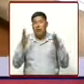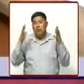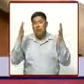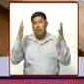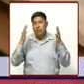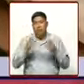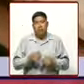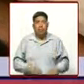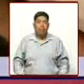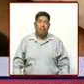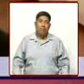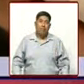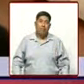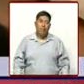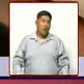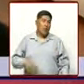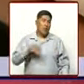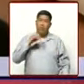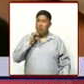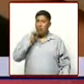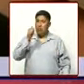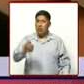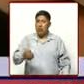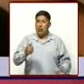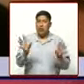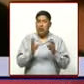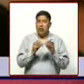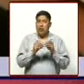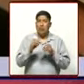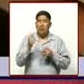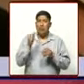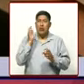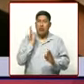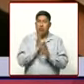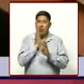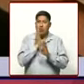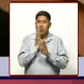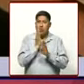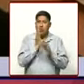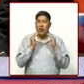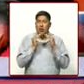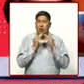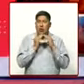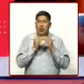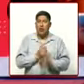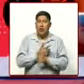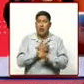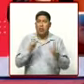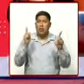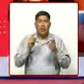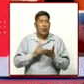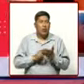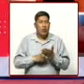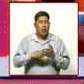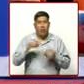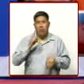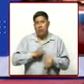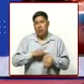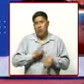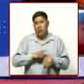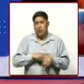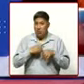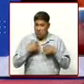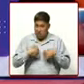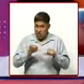blanco para el Tribunal Constitucional. Bueno, mañana tienen que reunirse a las 10 en punto, ¿verdad? En la Casa de la Libertad. Esto para tomar el tiempo, evidentemente,